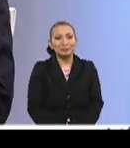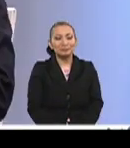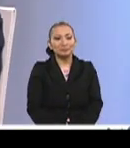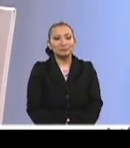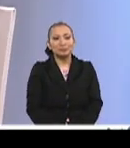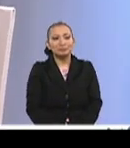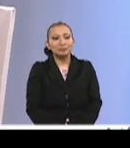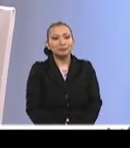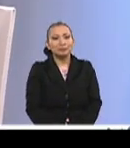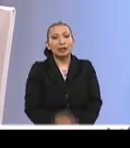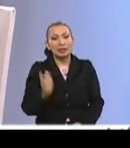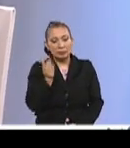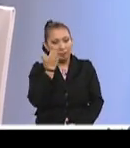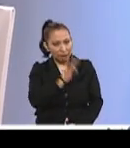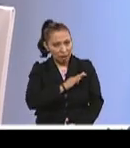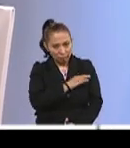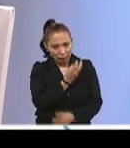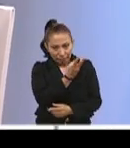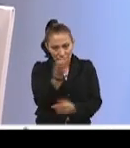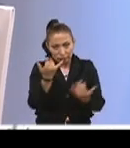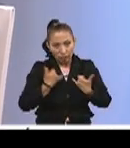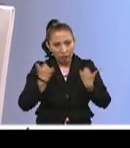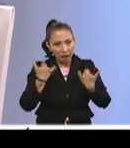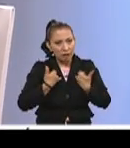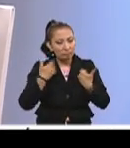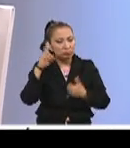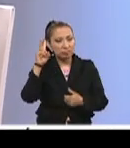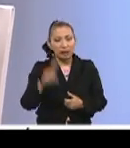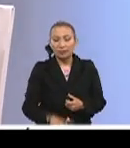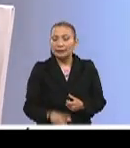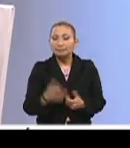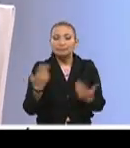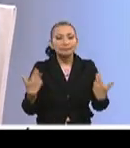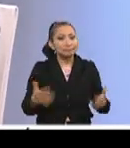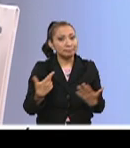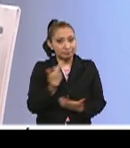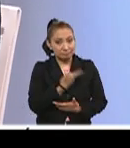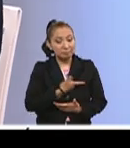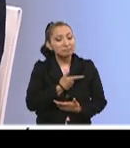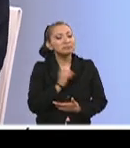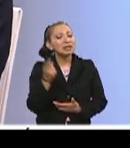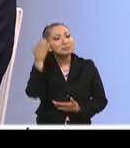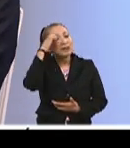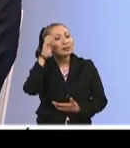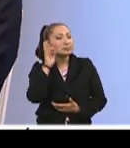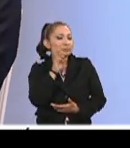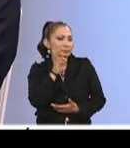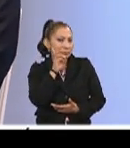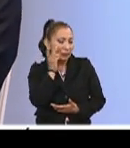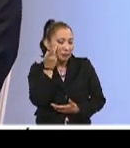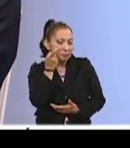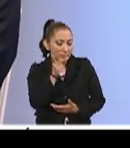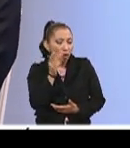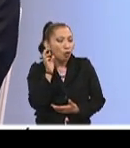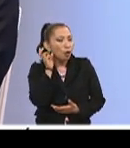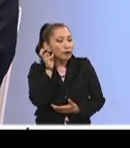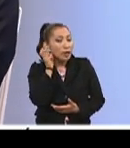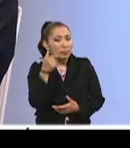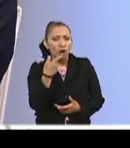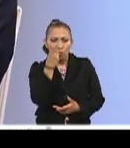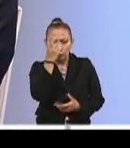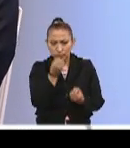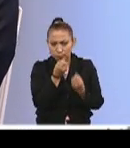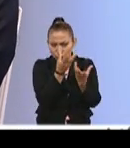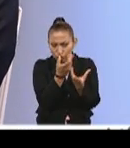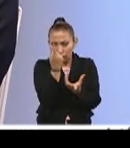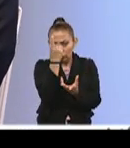Muy bien. Quiero felicitar a los muchachos, creo que fue una grata experiencia oírlos. Sin embargo, quisiera comentarles